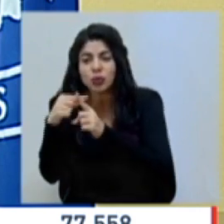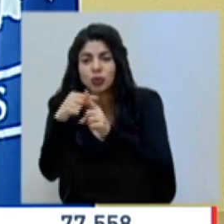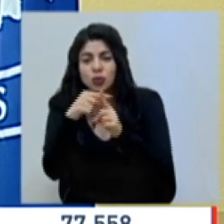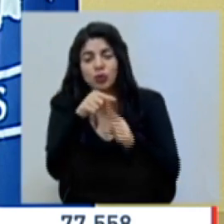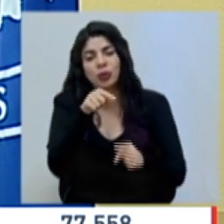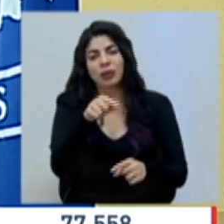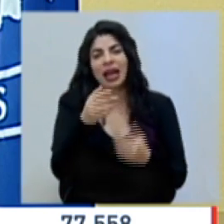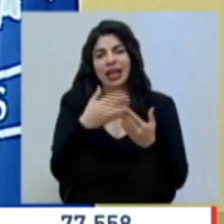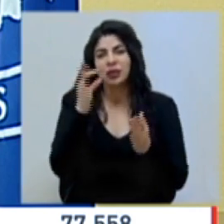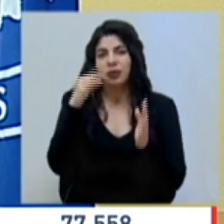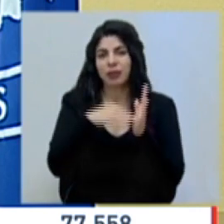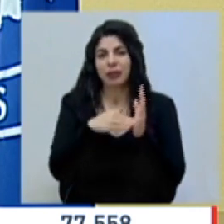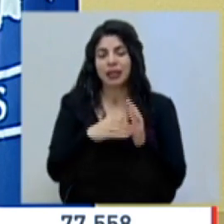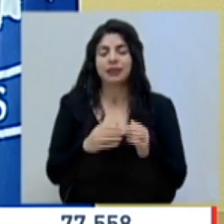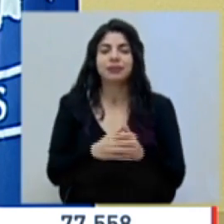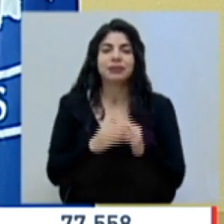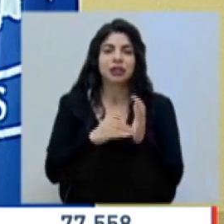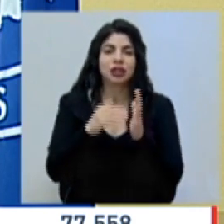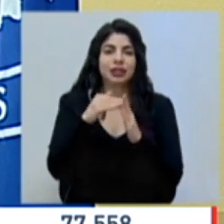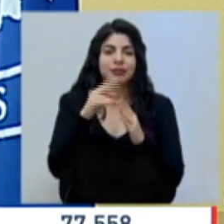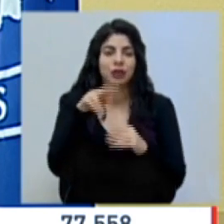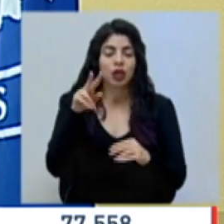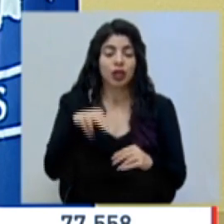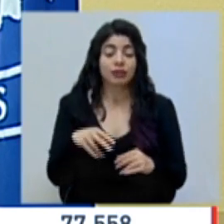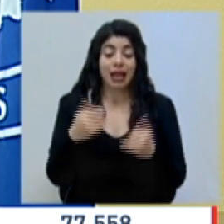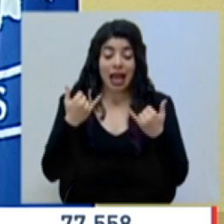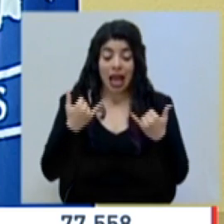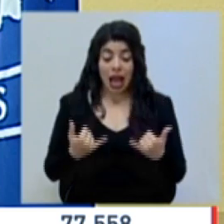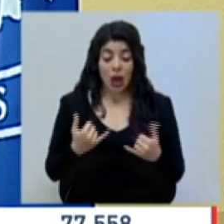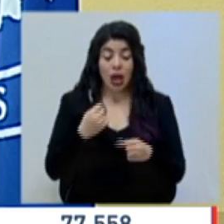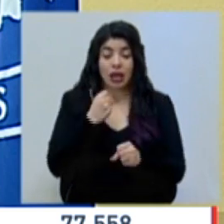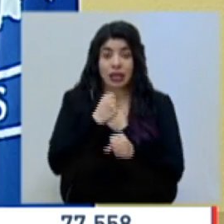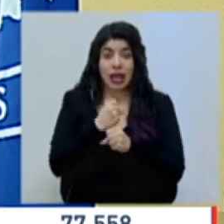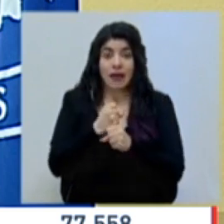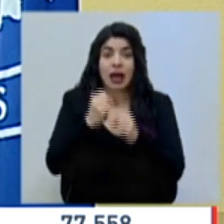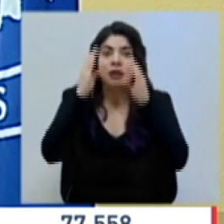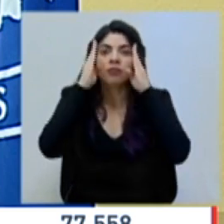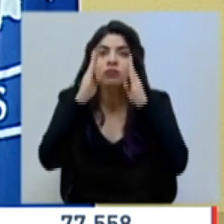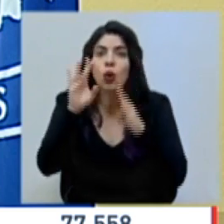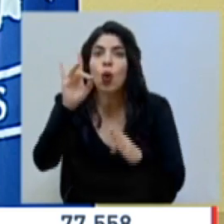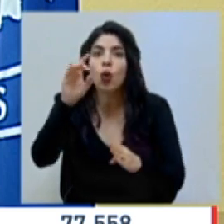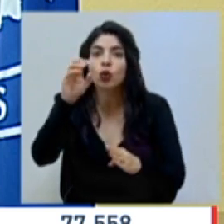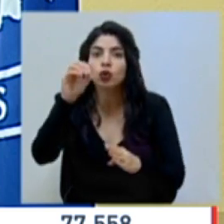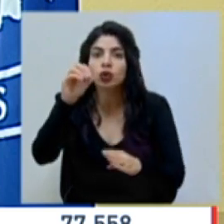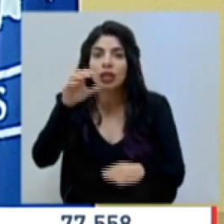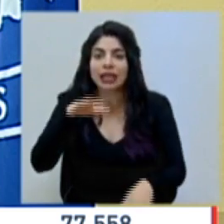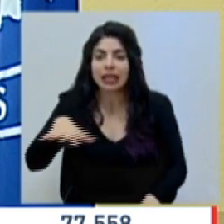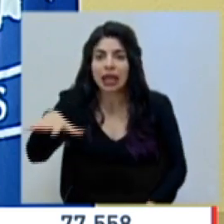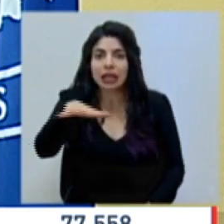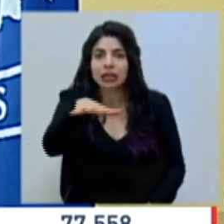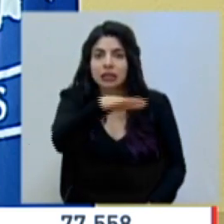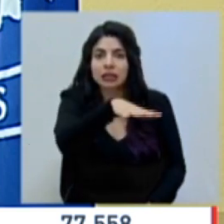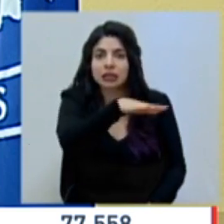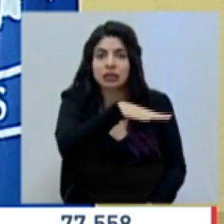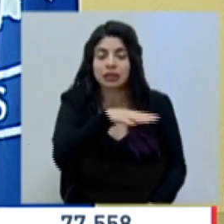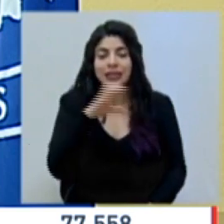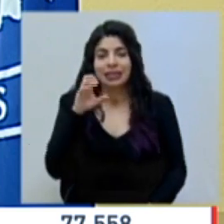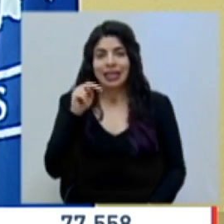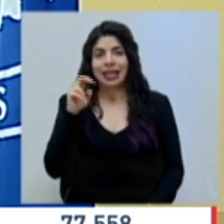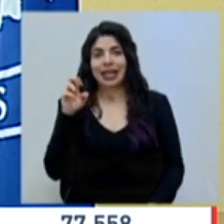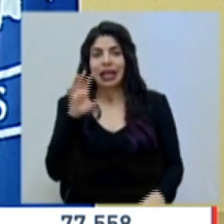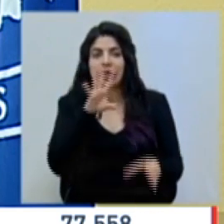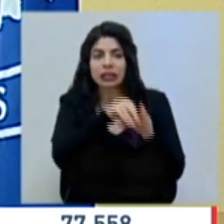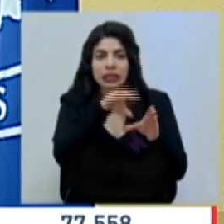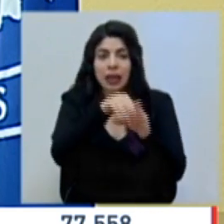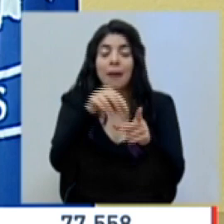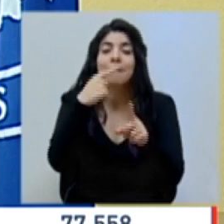eso, trabajamos en este momento en la atención de 80 sitios que son intervenidos tanto por la CNE como por